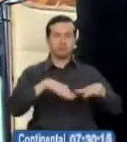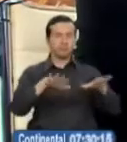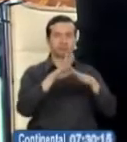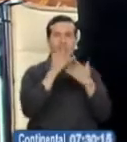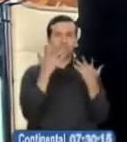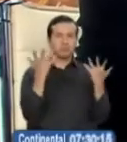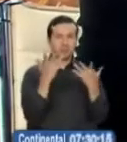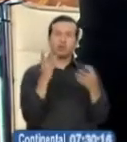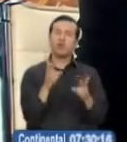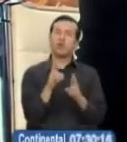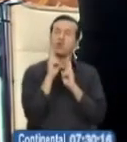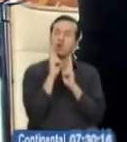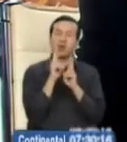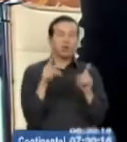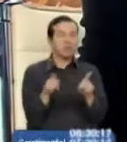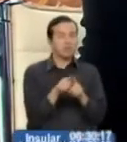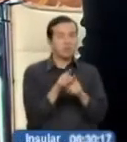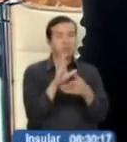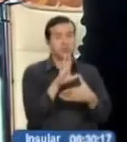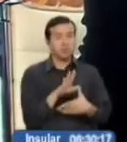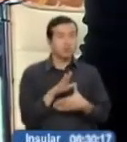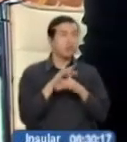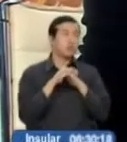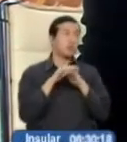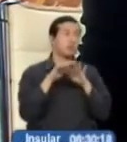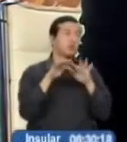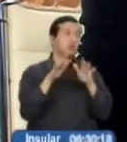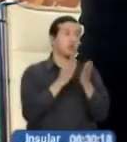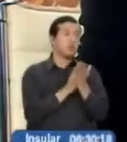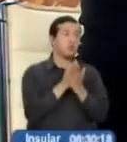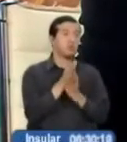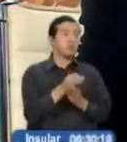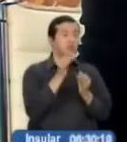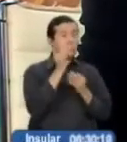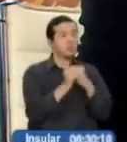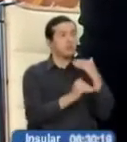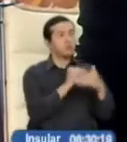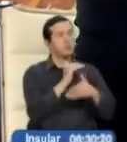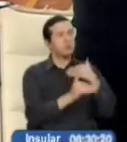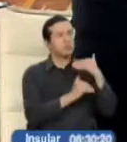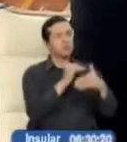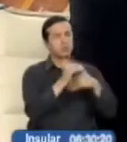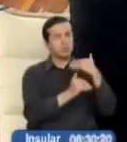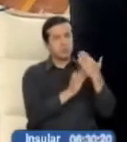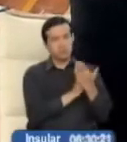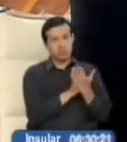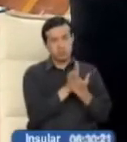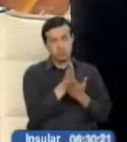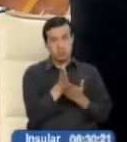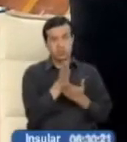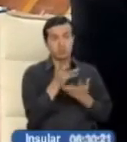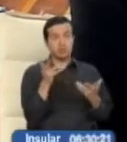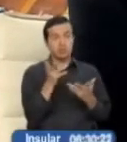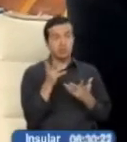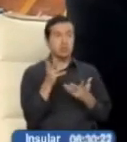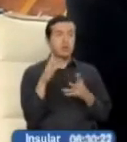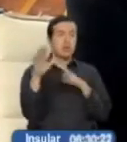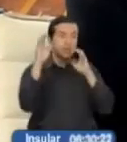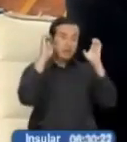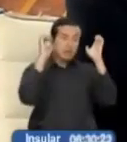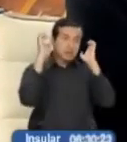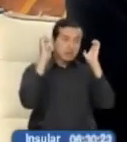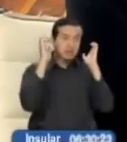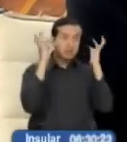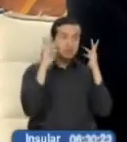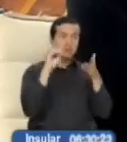que esa luz de América ilumine el buen sendero por el cual deben transitar las políticas públicas, las estrategias